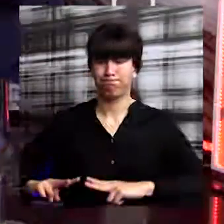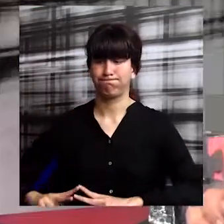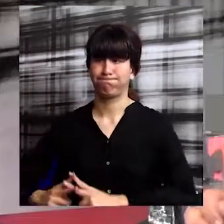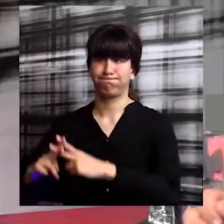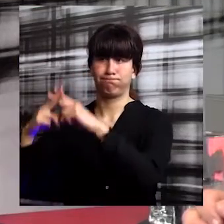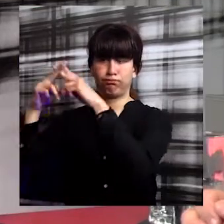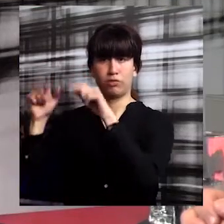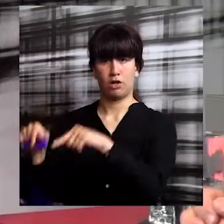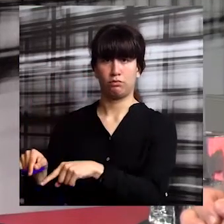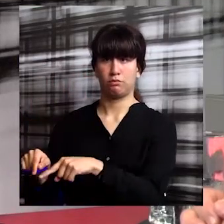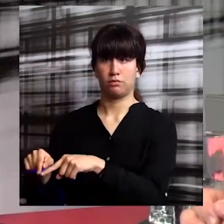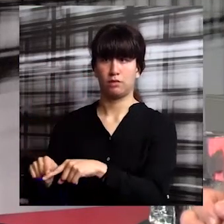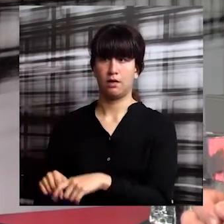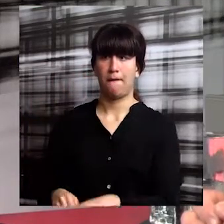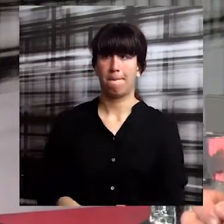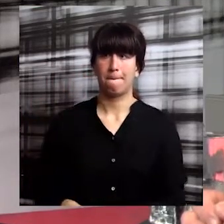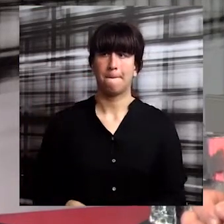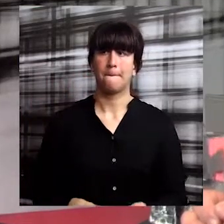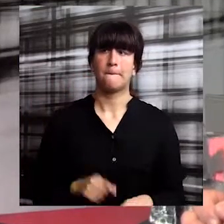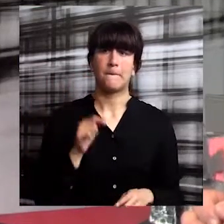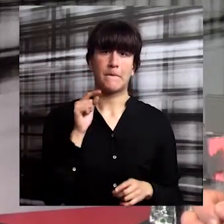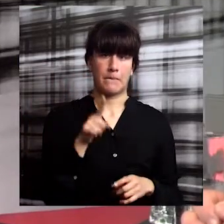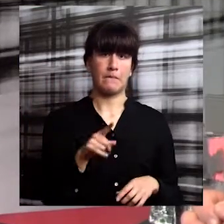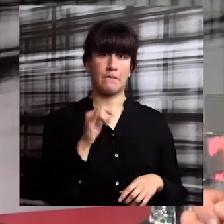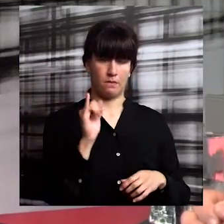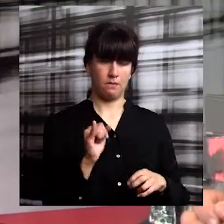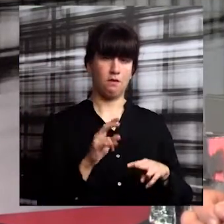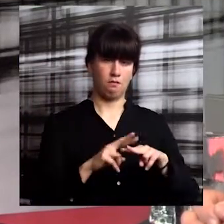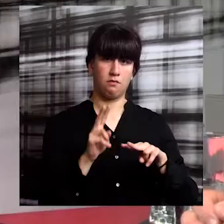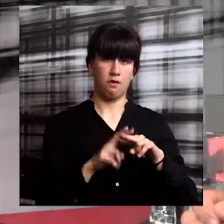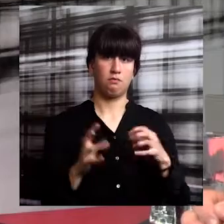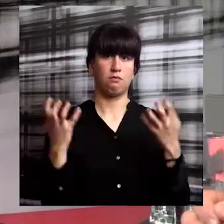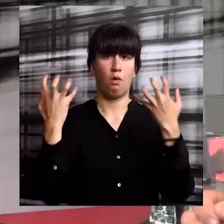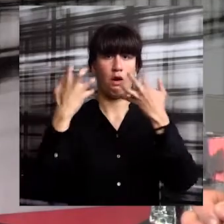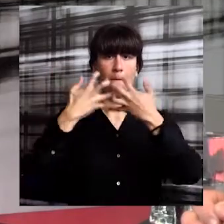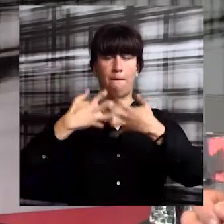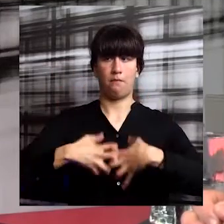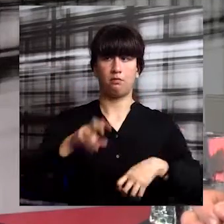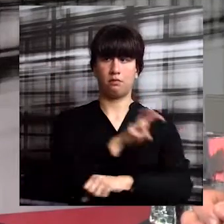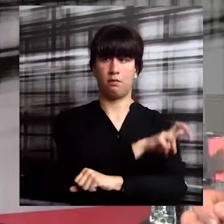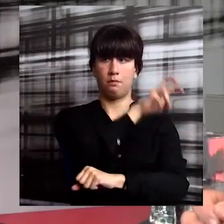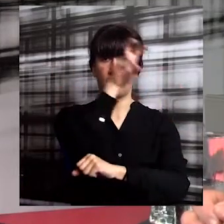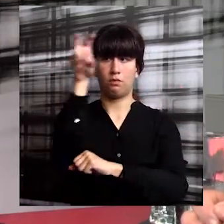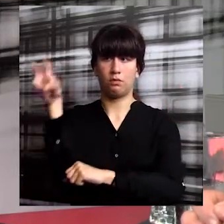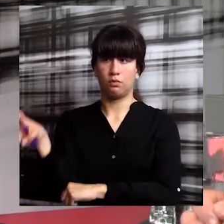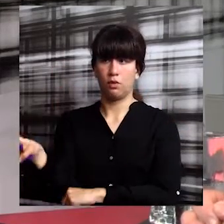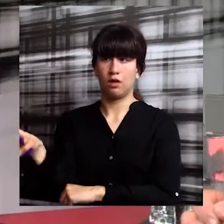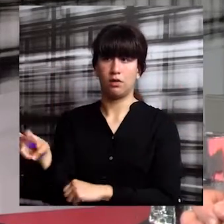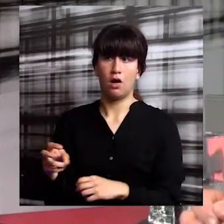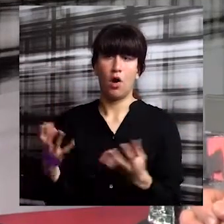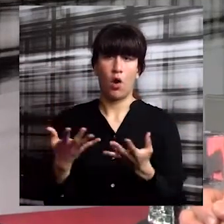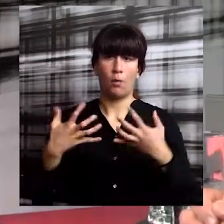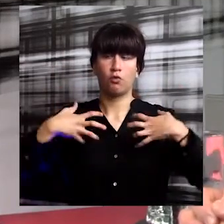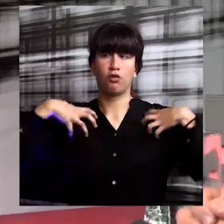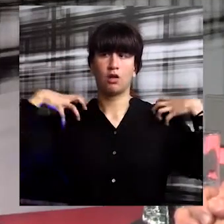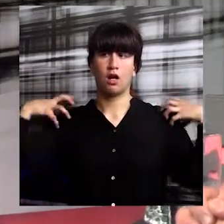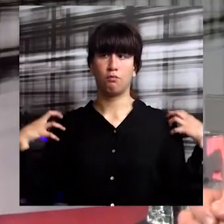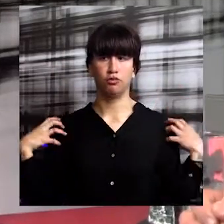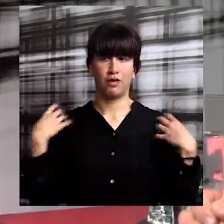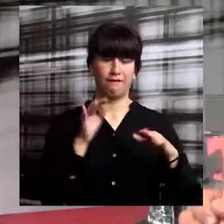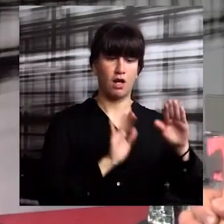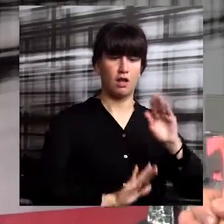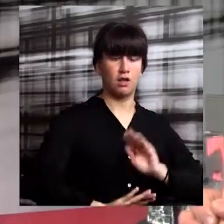eso lo hizo la empresa portuaria de Valparaíso, que es una empresa del Estado, y como tanto tiene la responsabilidad de cuidar